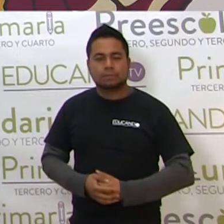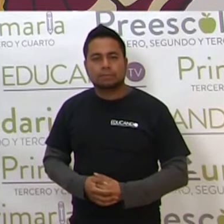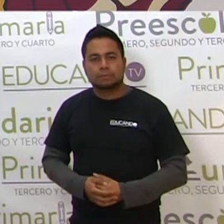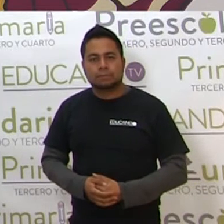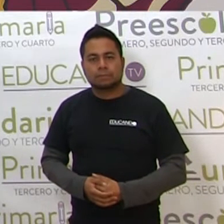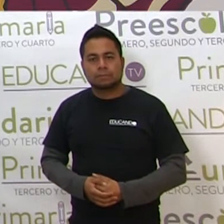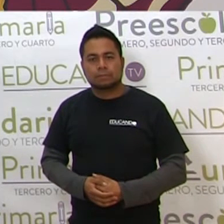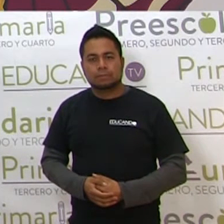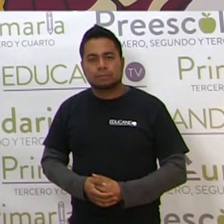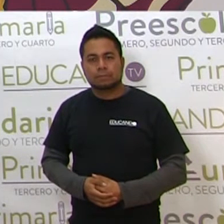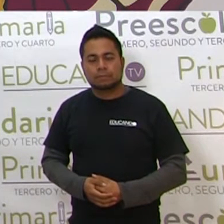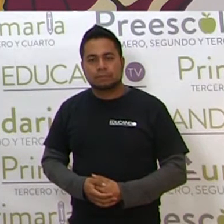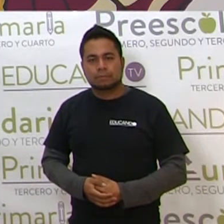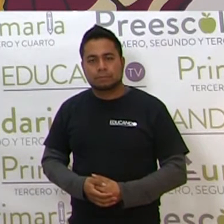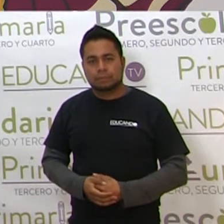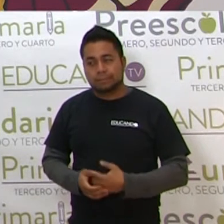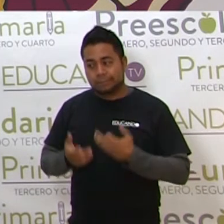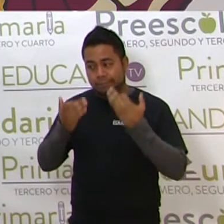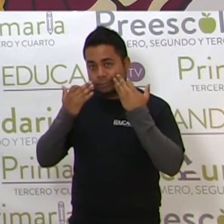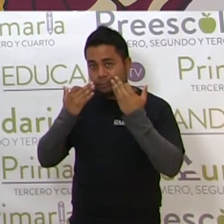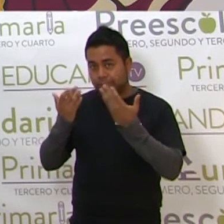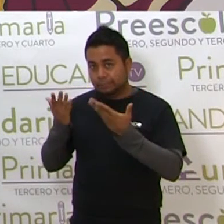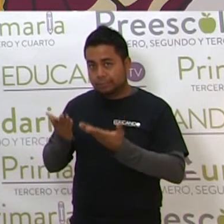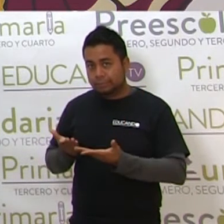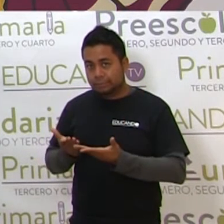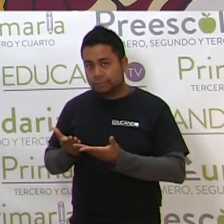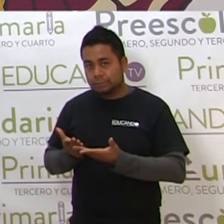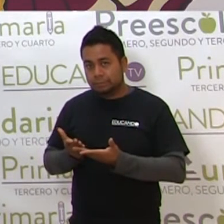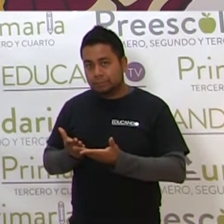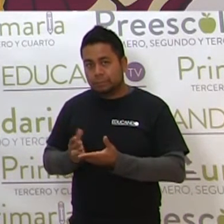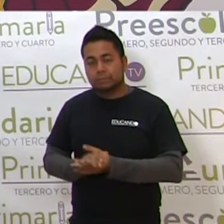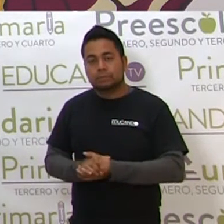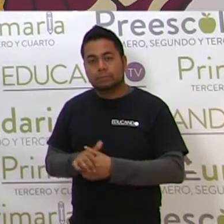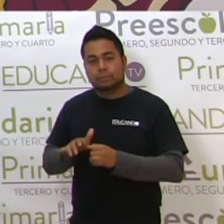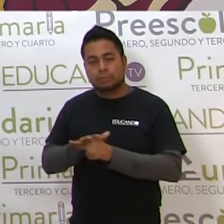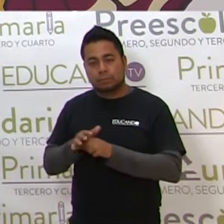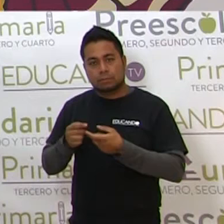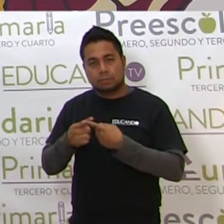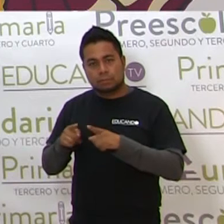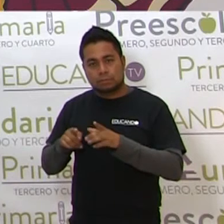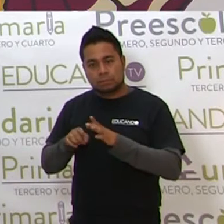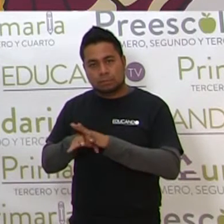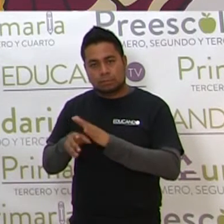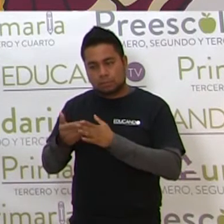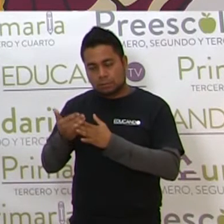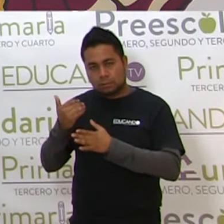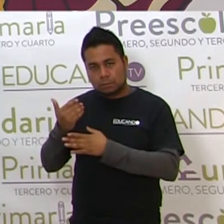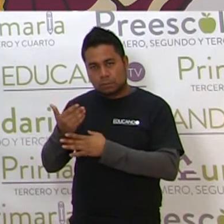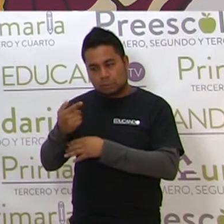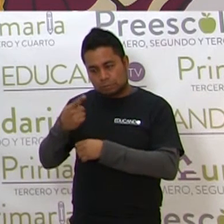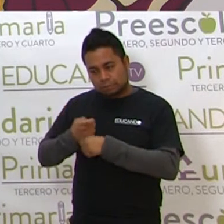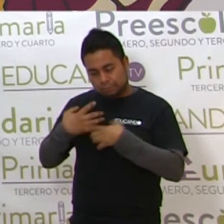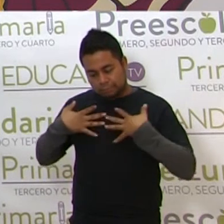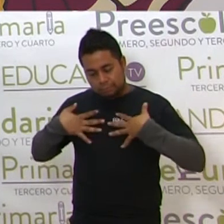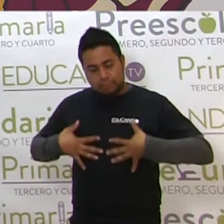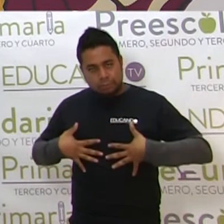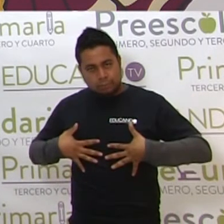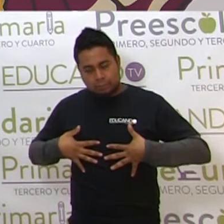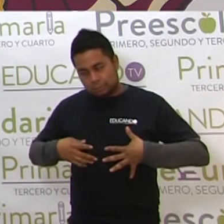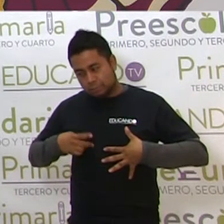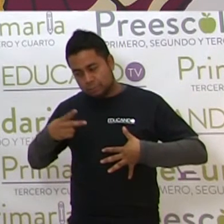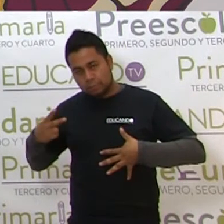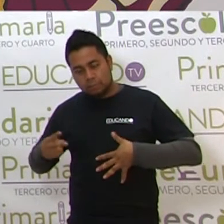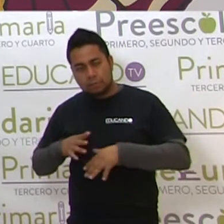características ya lo observaste bien A diferencia de nuestro primer vestido podemos decir que